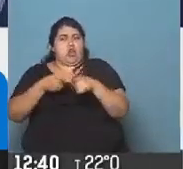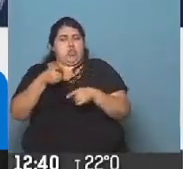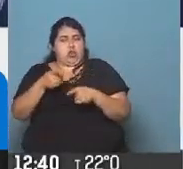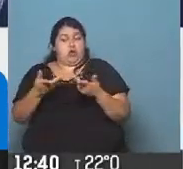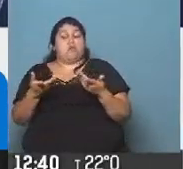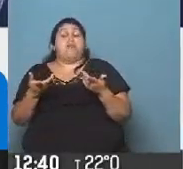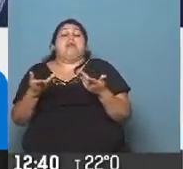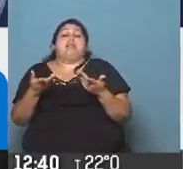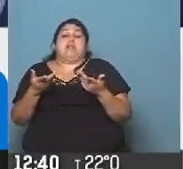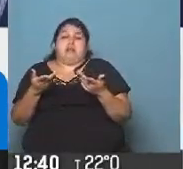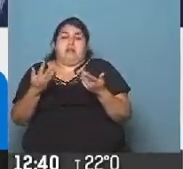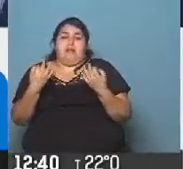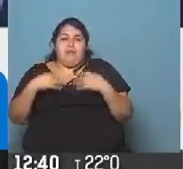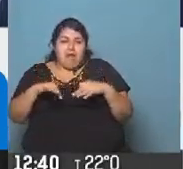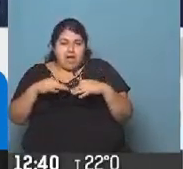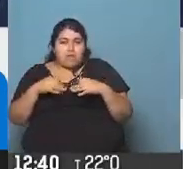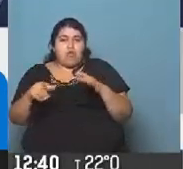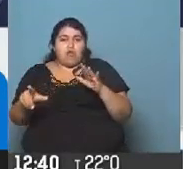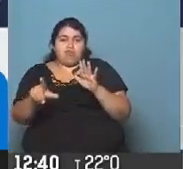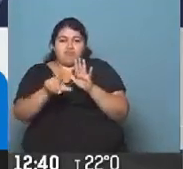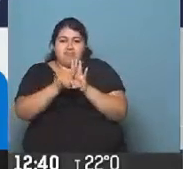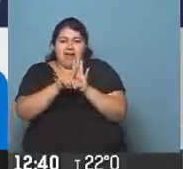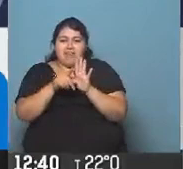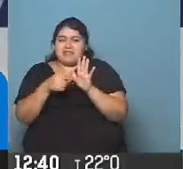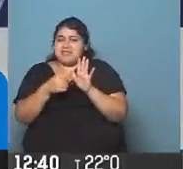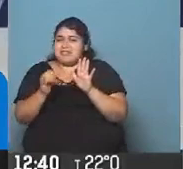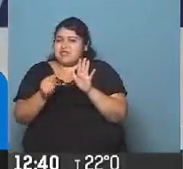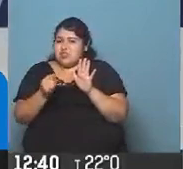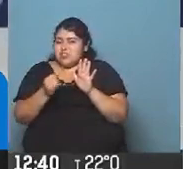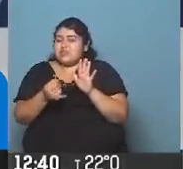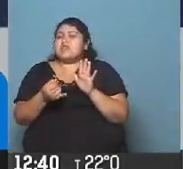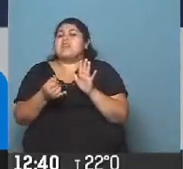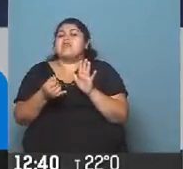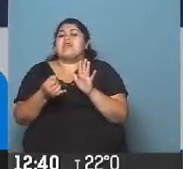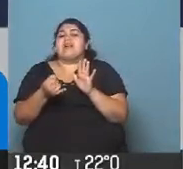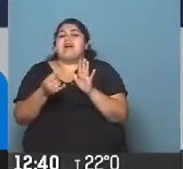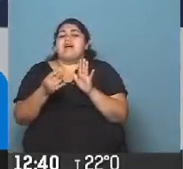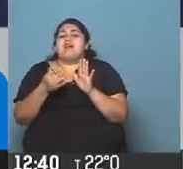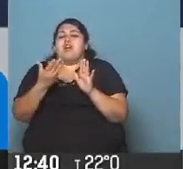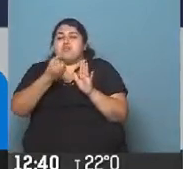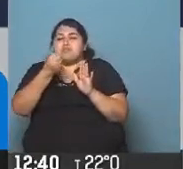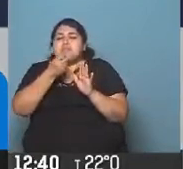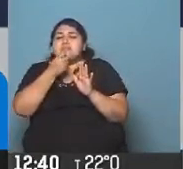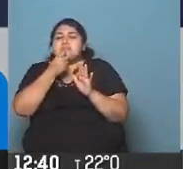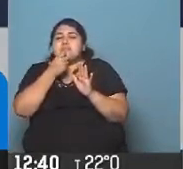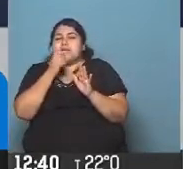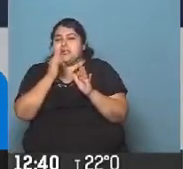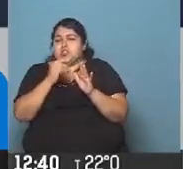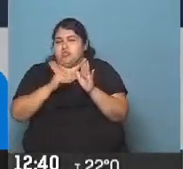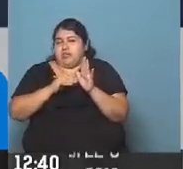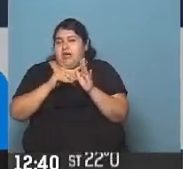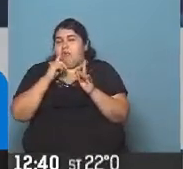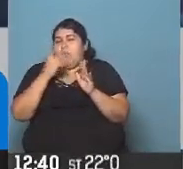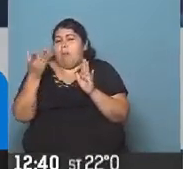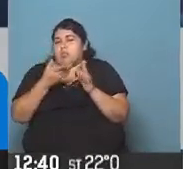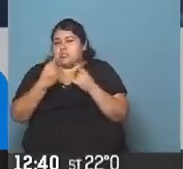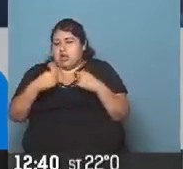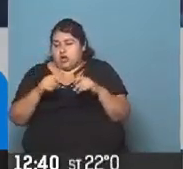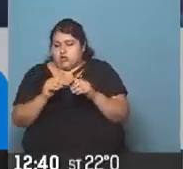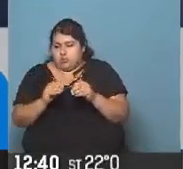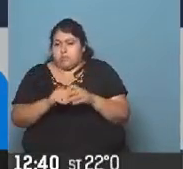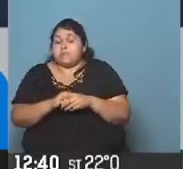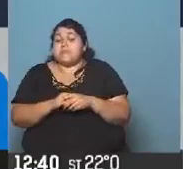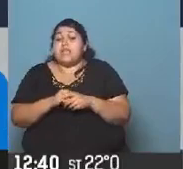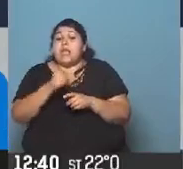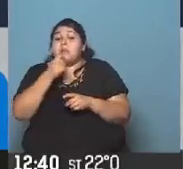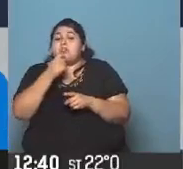un rigor de la ley que por eso básicamente tiende a apuntar al agravamiento de penas en estos casos estado a veces uno habla de